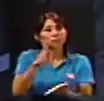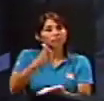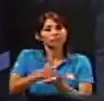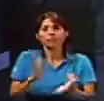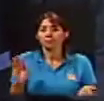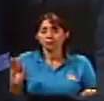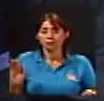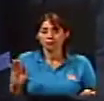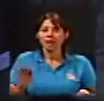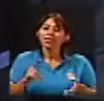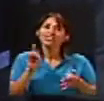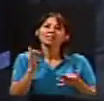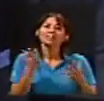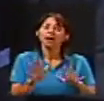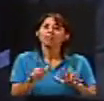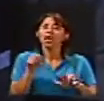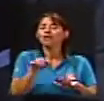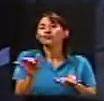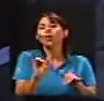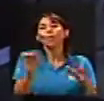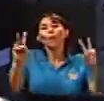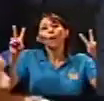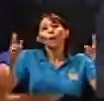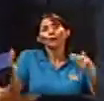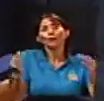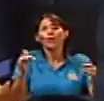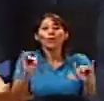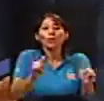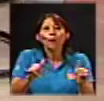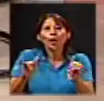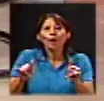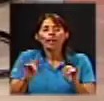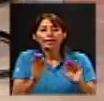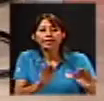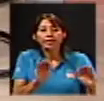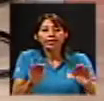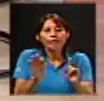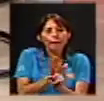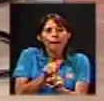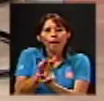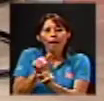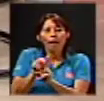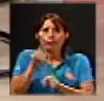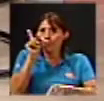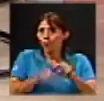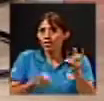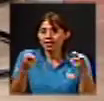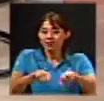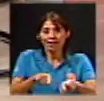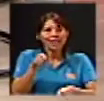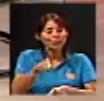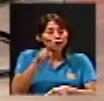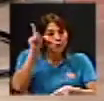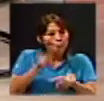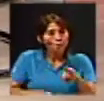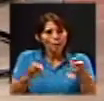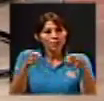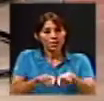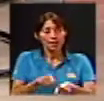eso es un juego de chiquillos. No puede ser, eso es imposible. Vea,